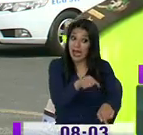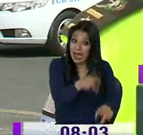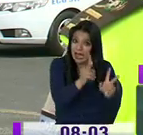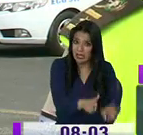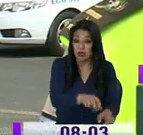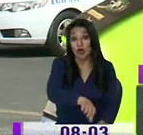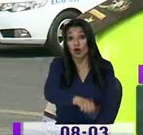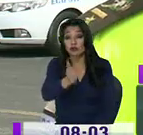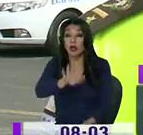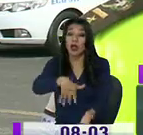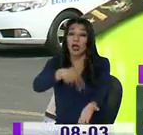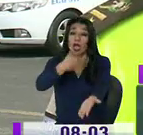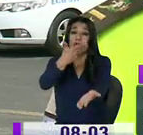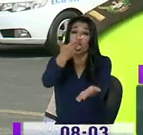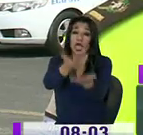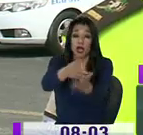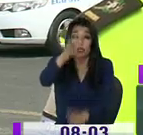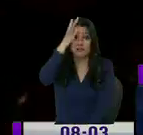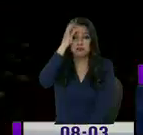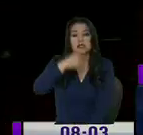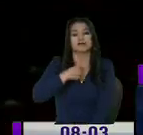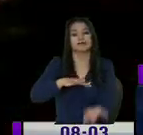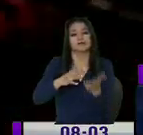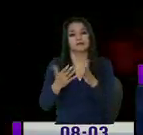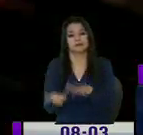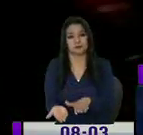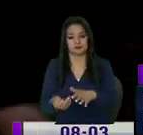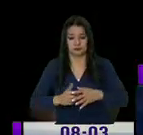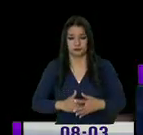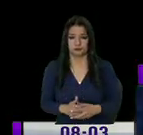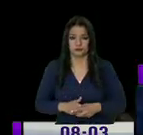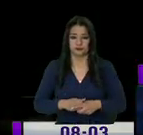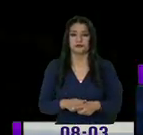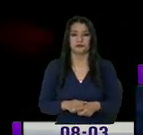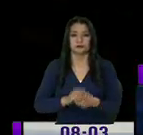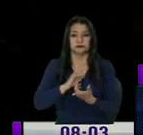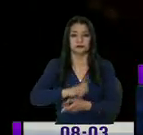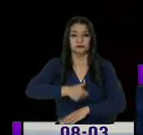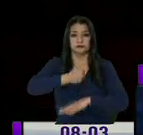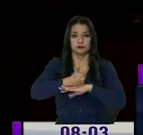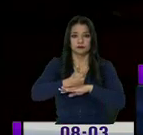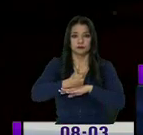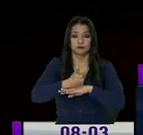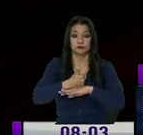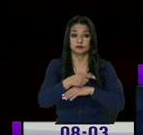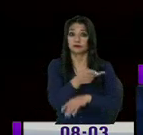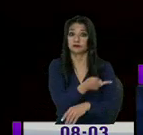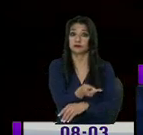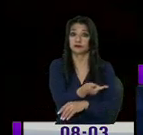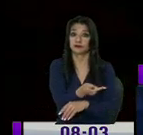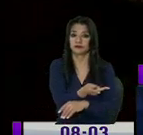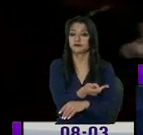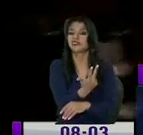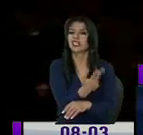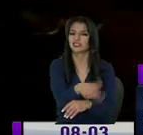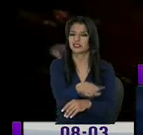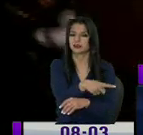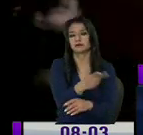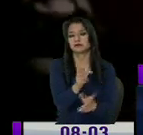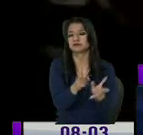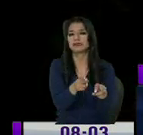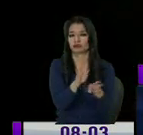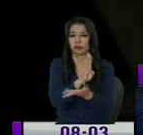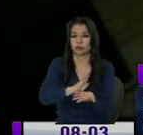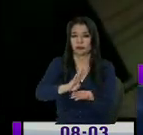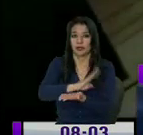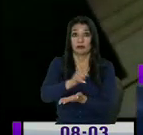otro no pudo llegar al hospital. Según informaron las autoridades, los linchados al parecer eran del mismo barrio, por lo cual la que